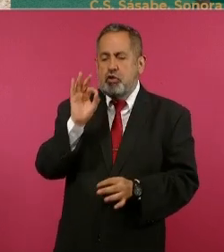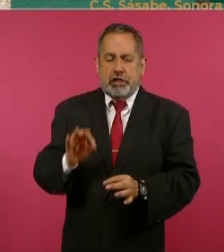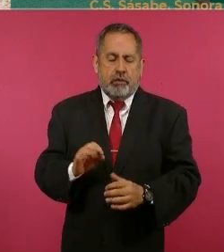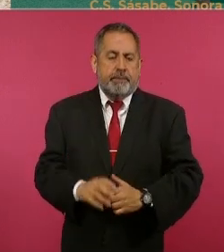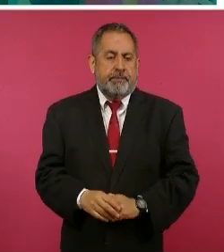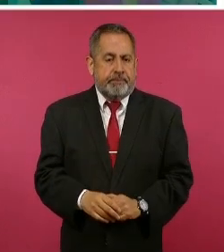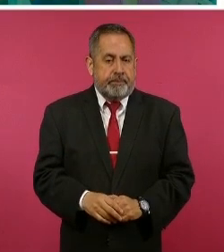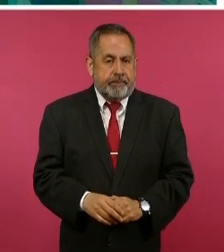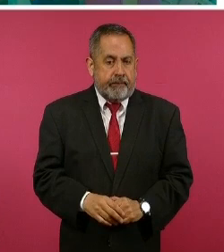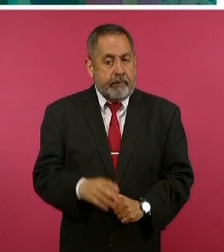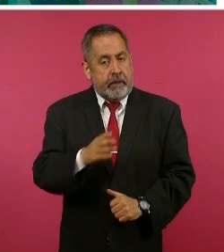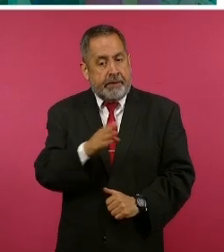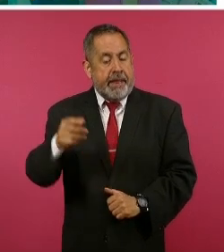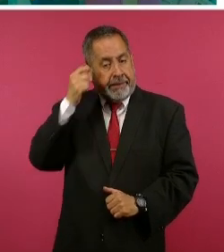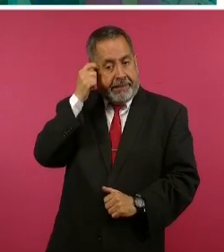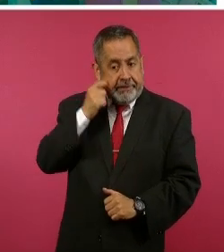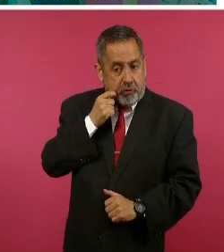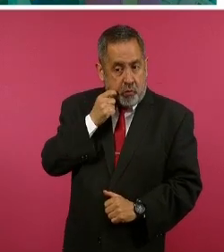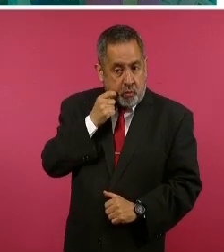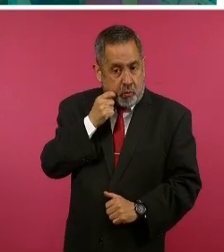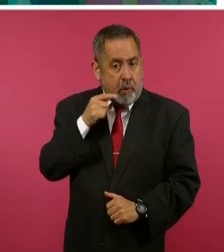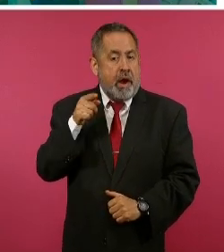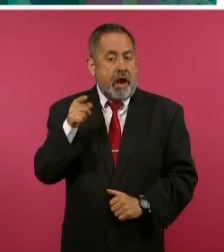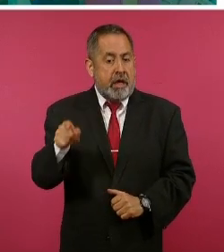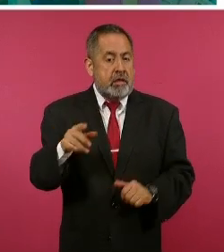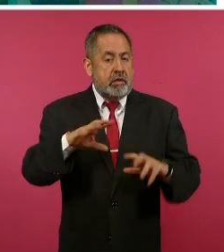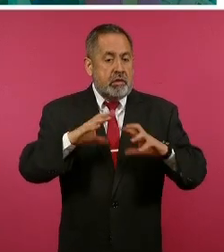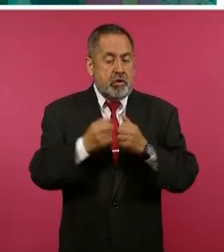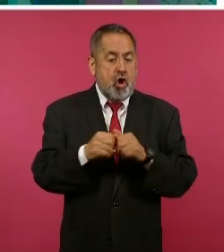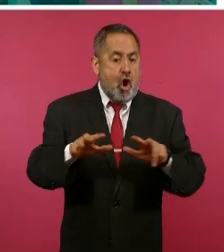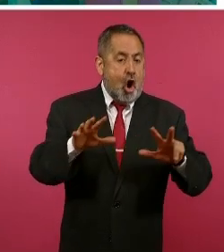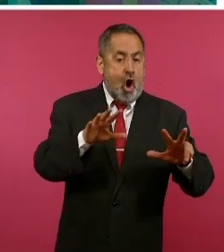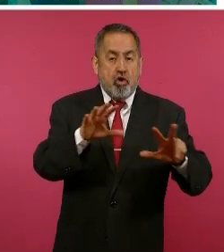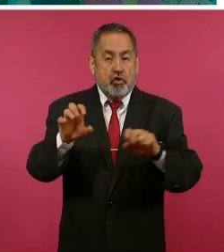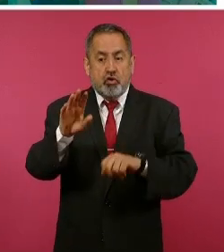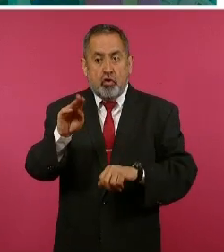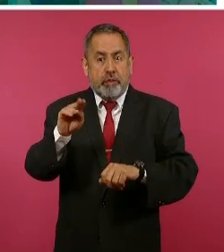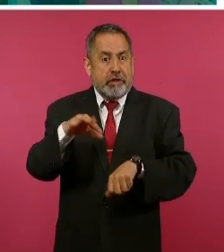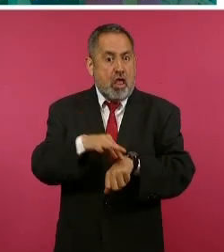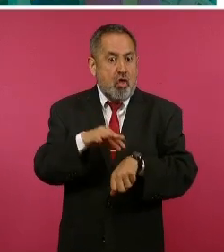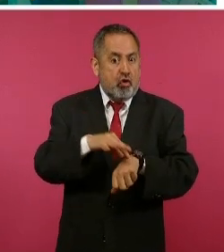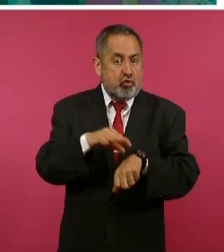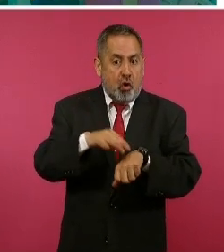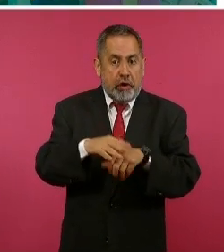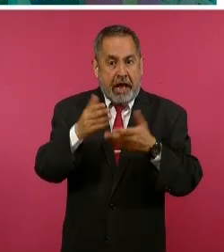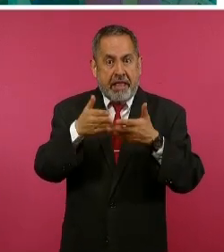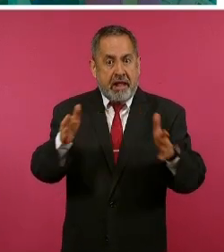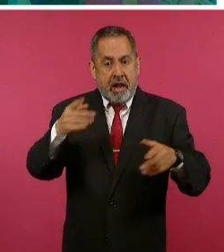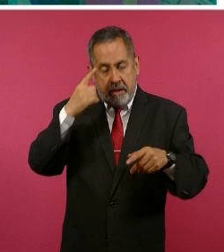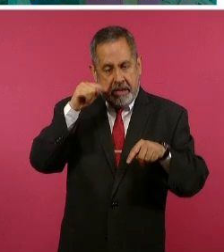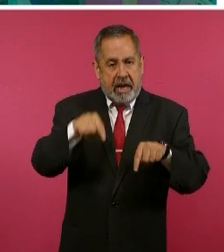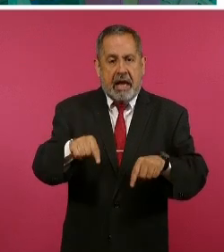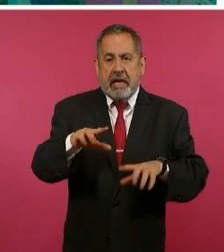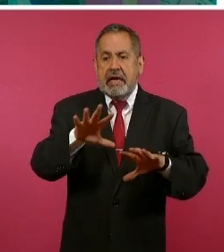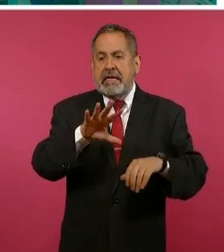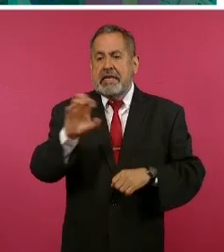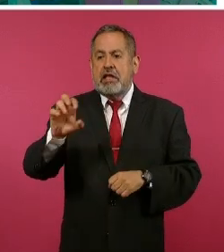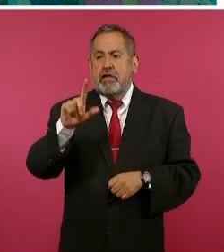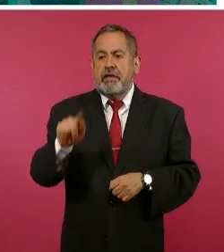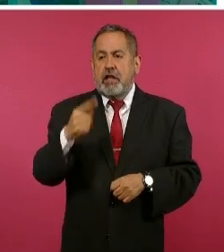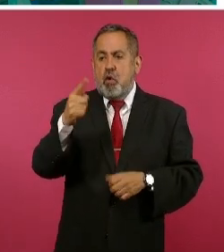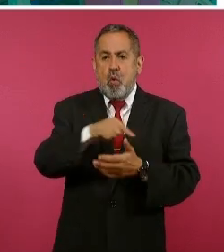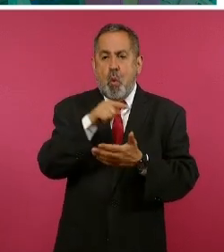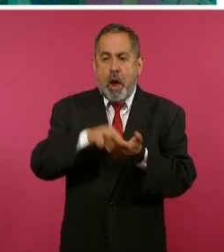siguiente es el caso de Guerrero. Aquí son 890 médicas y médicos generales para